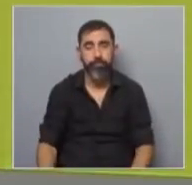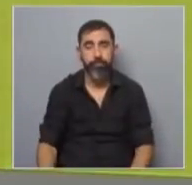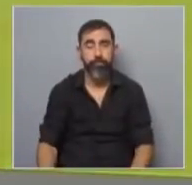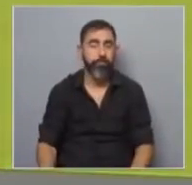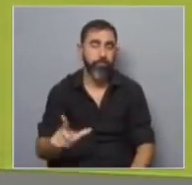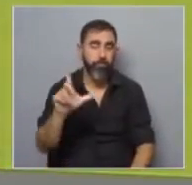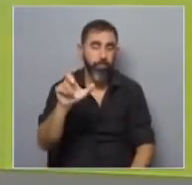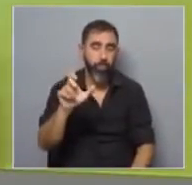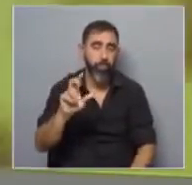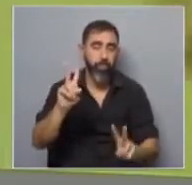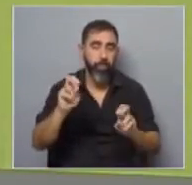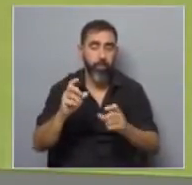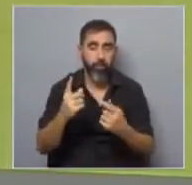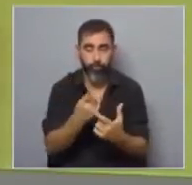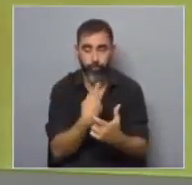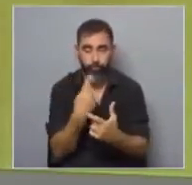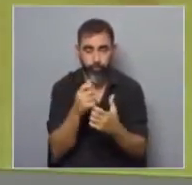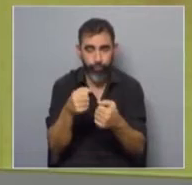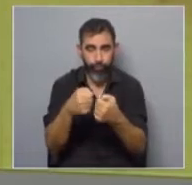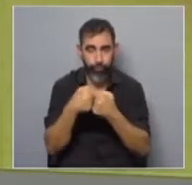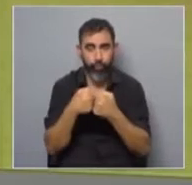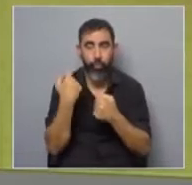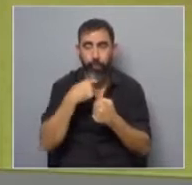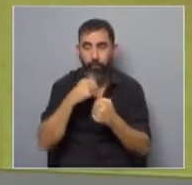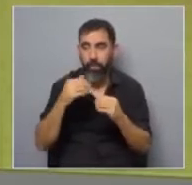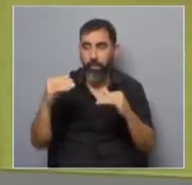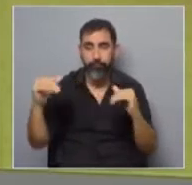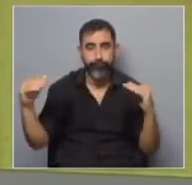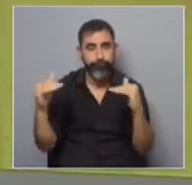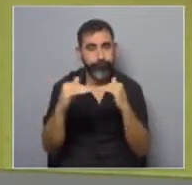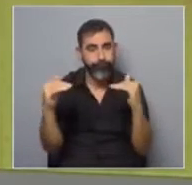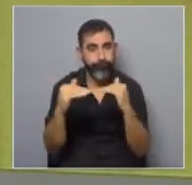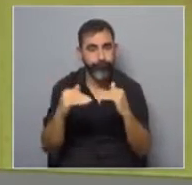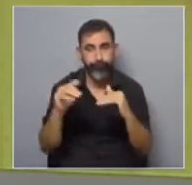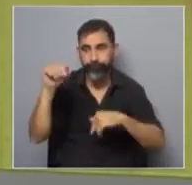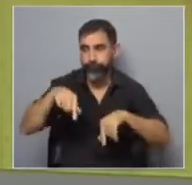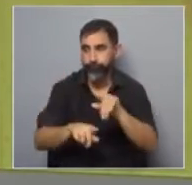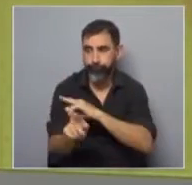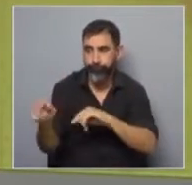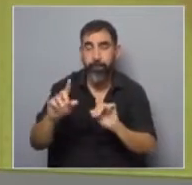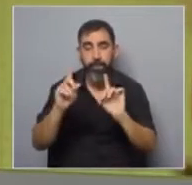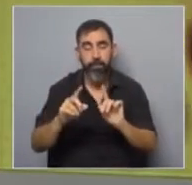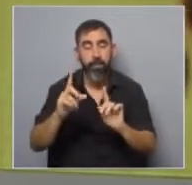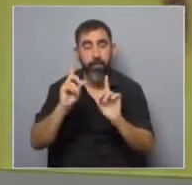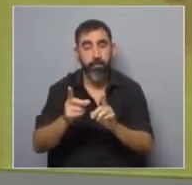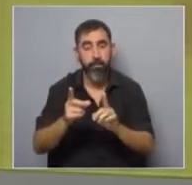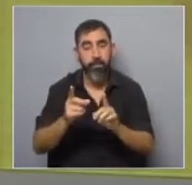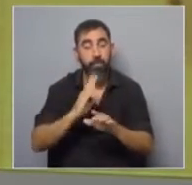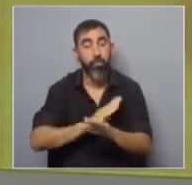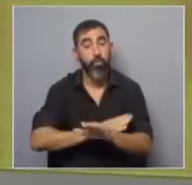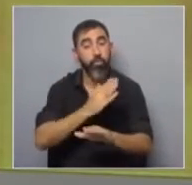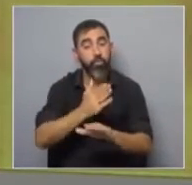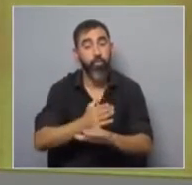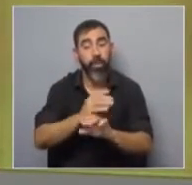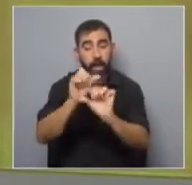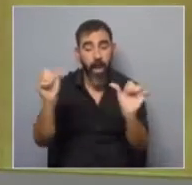Obviamente el tema del aislamiento, la falta de circulación y toda la caída consecuente de